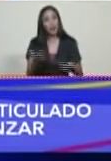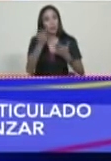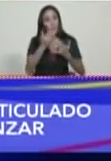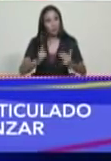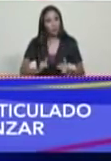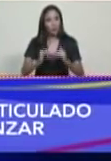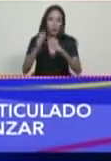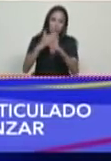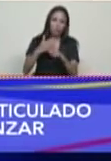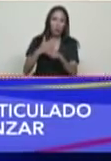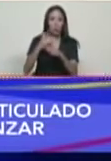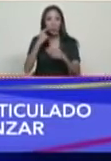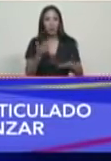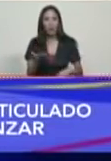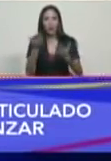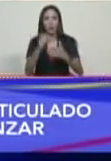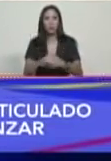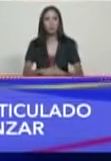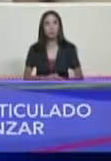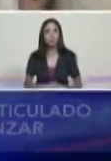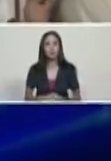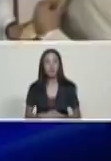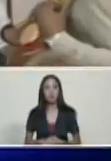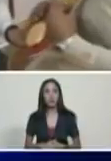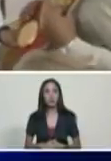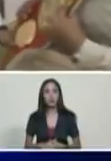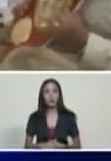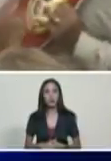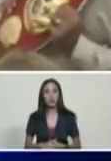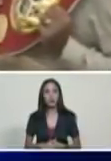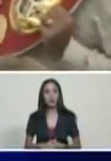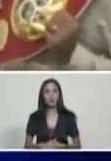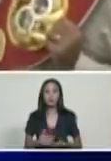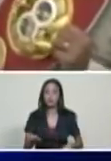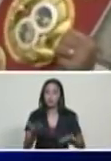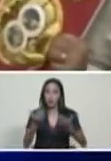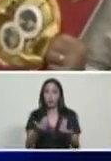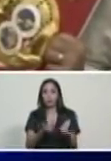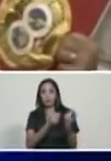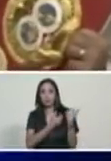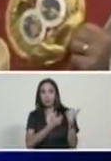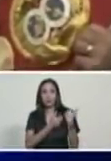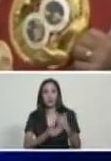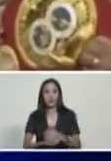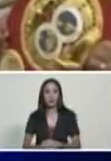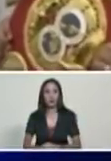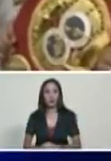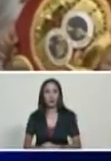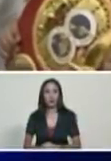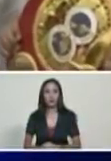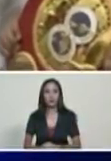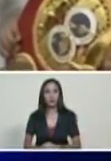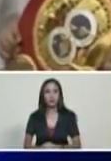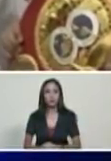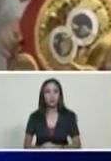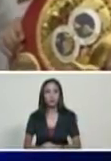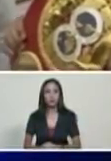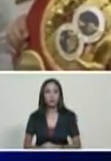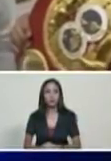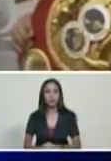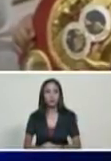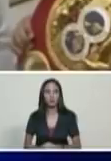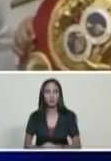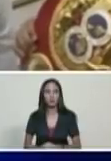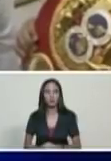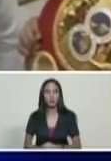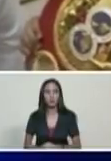Vigía, y desde niño tuvo la ilusión de ser boxeador, de avanzar